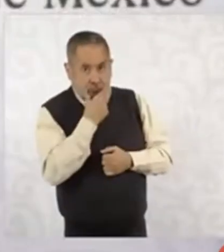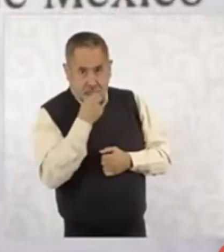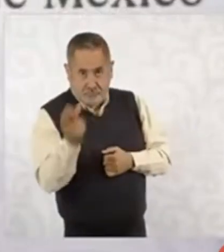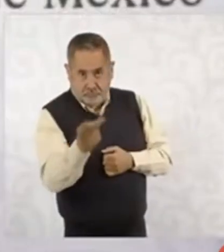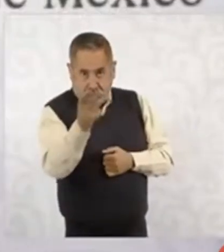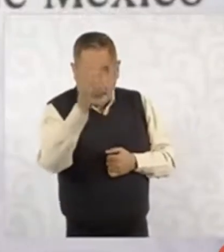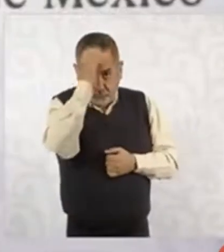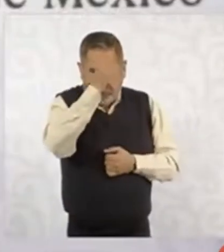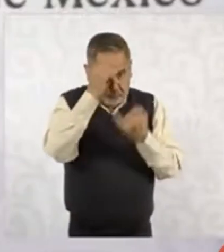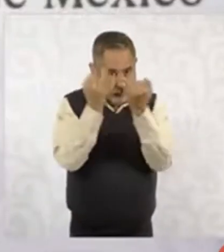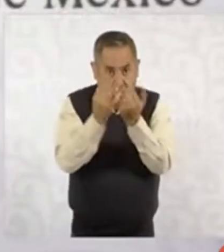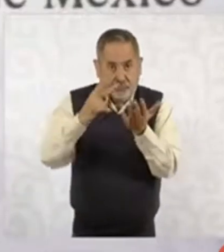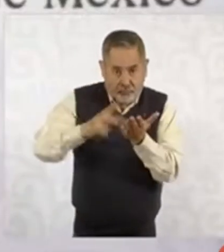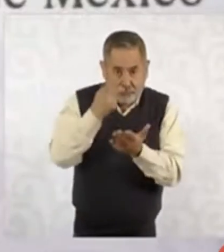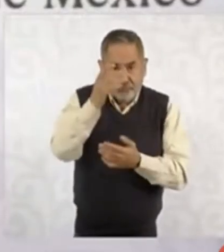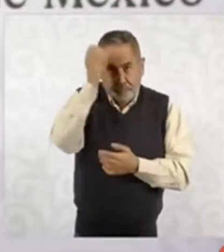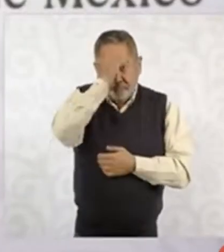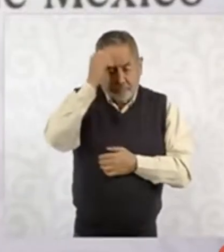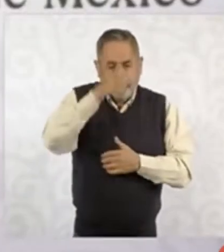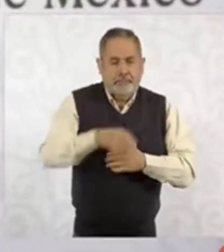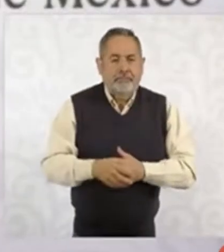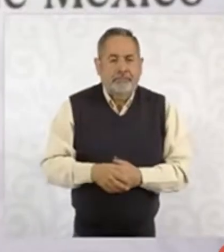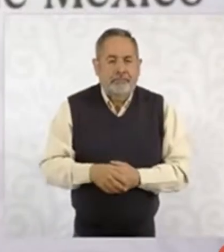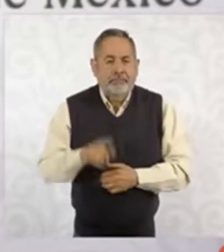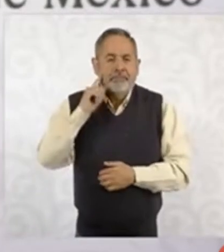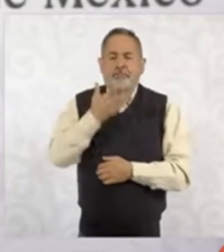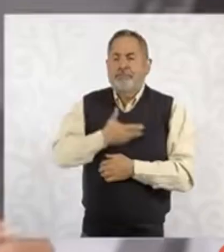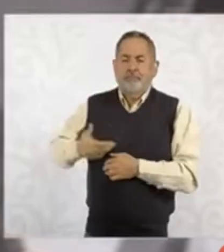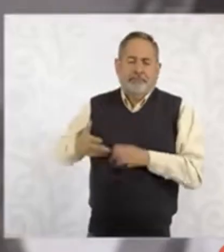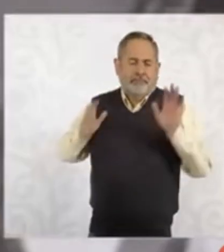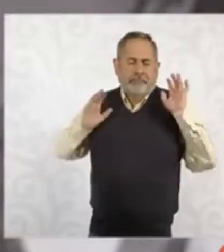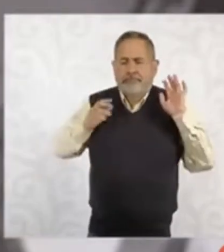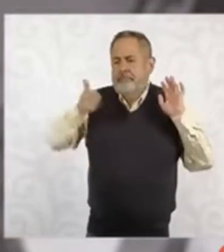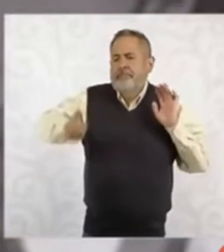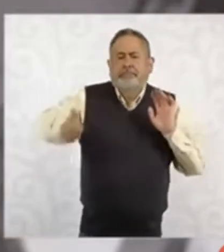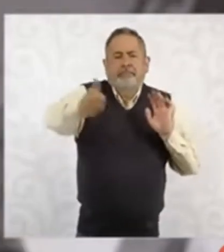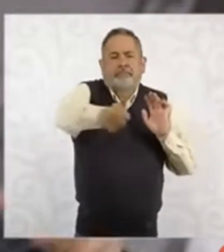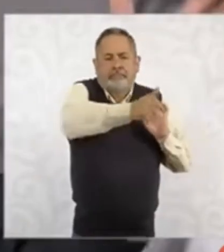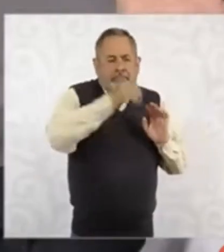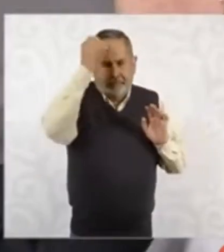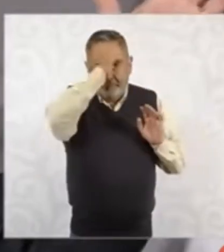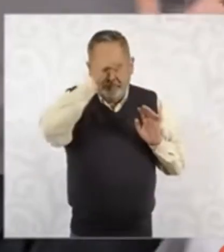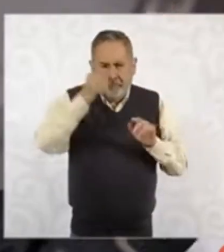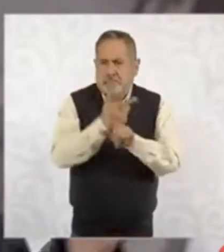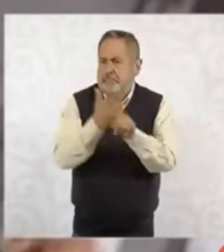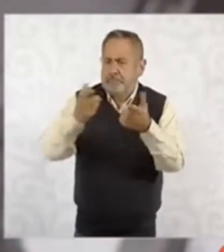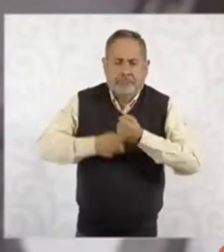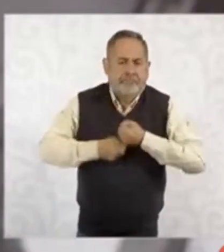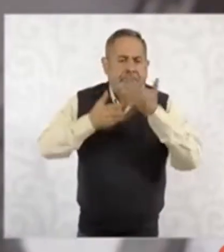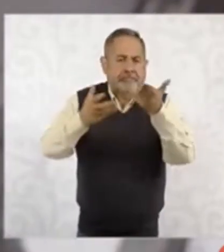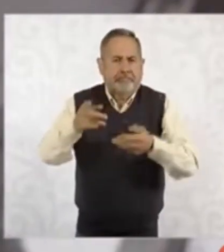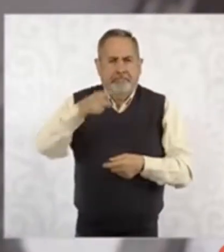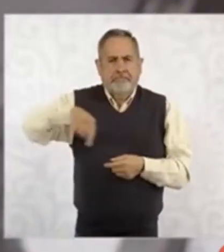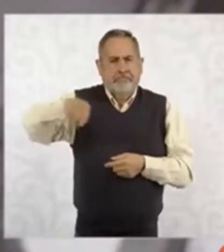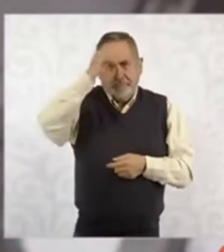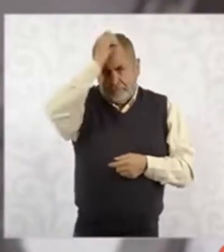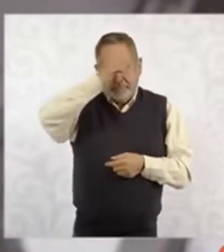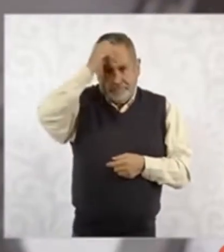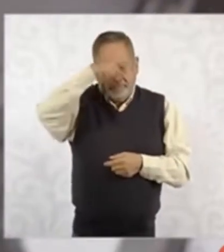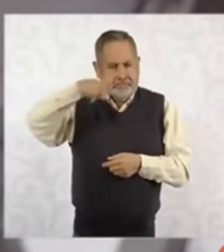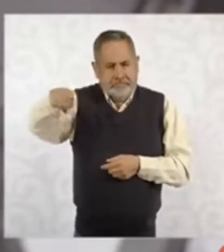tiene su opinión. A nadie le estoy diciendo, hay libertad para que cada quien vea lo que